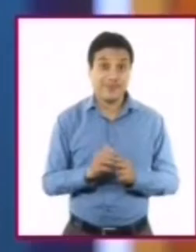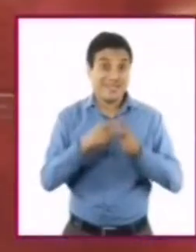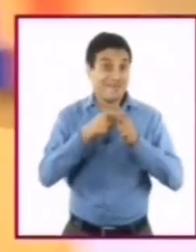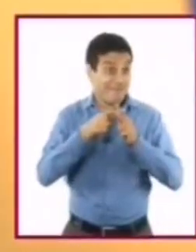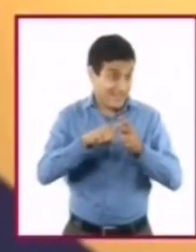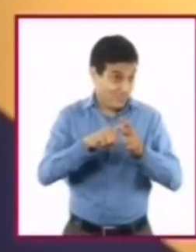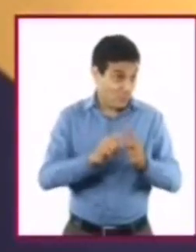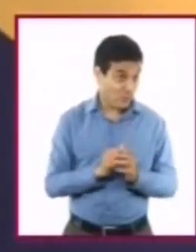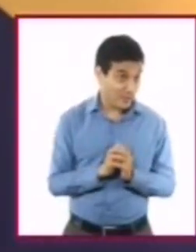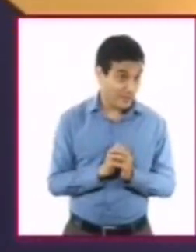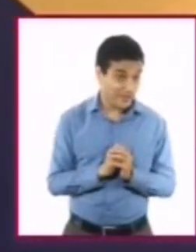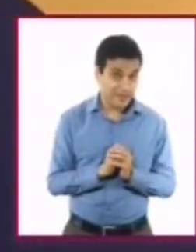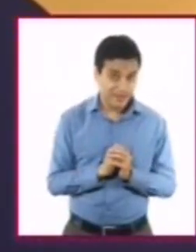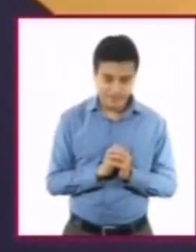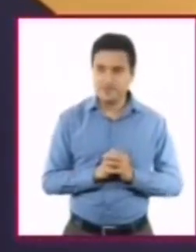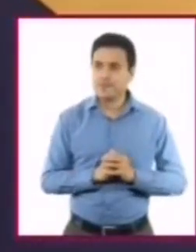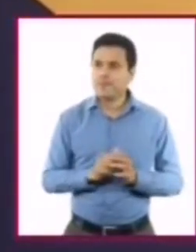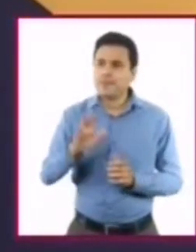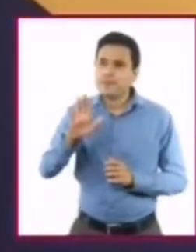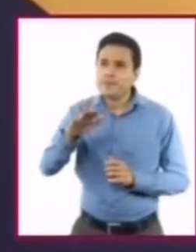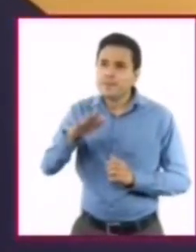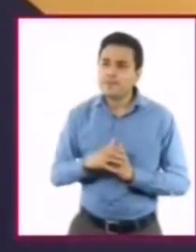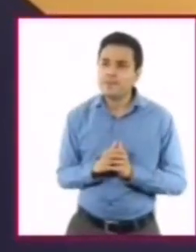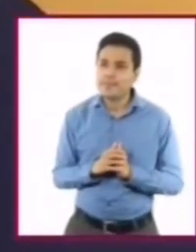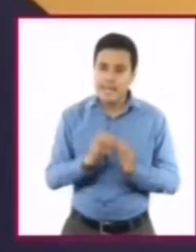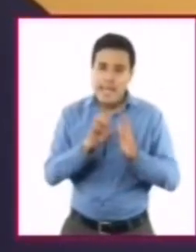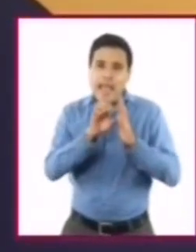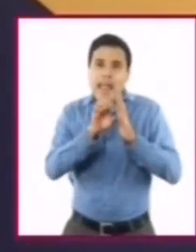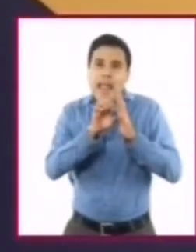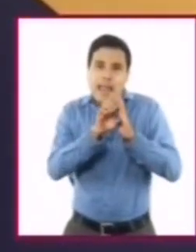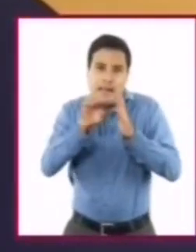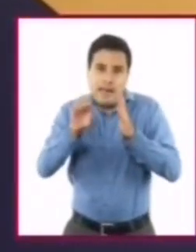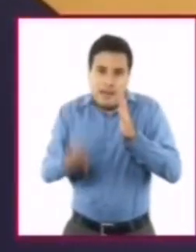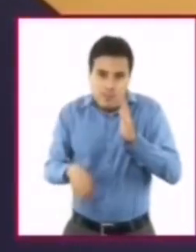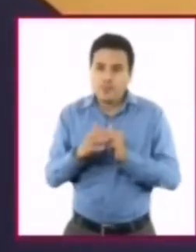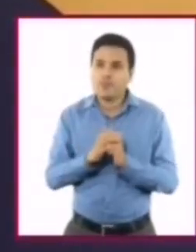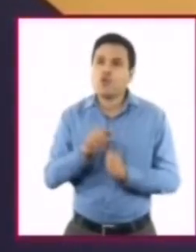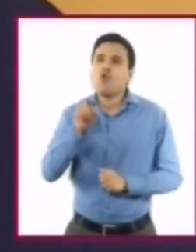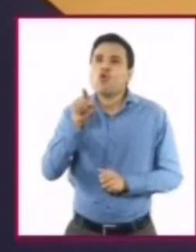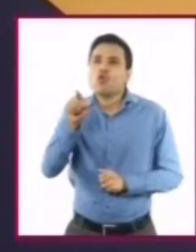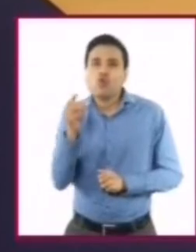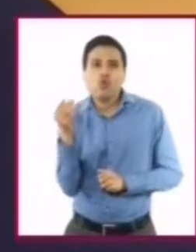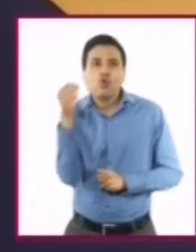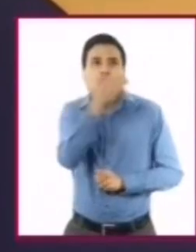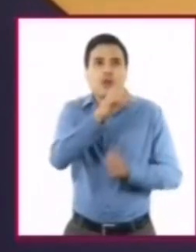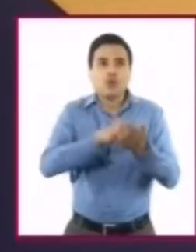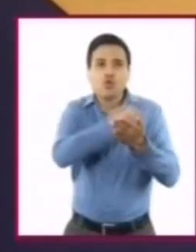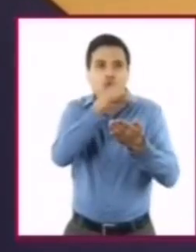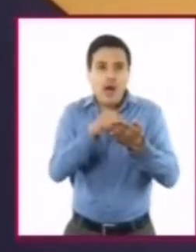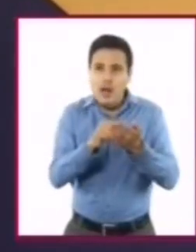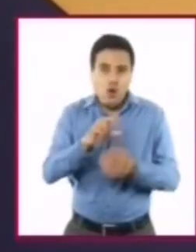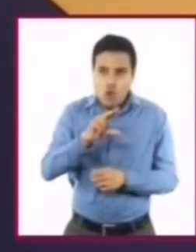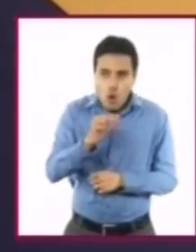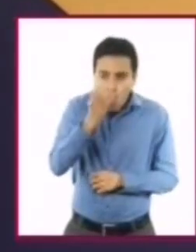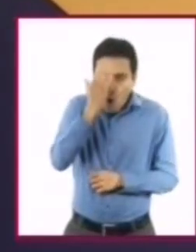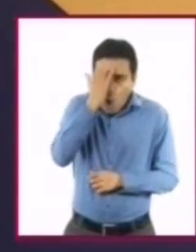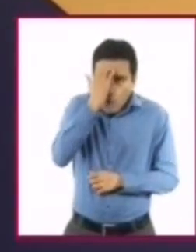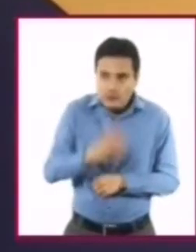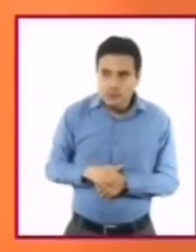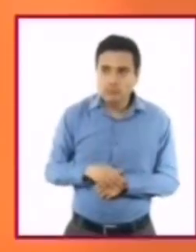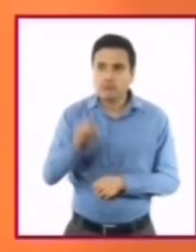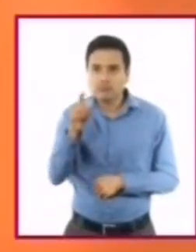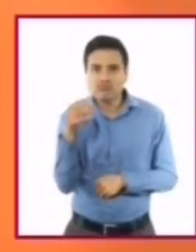Comencemos, maestro. Ana, si tienes que ir a un lugar que nunca has visitado, ¿cómo revisas la ruta que debes